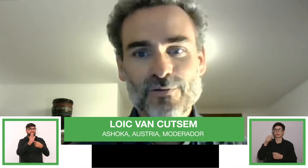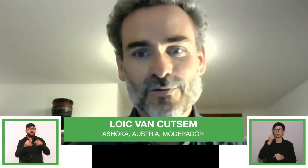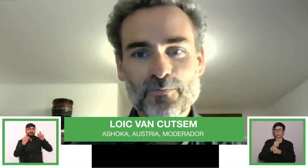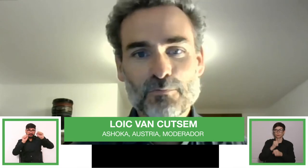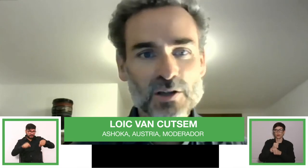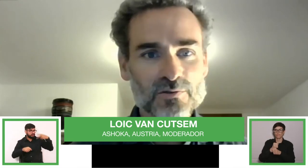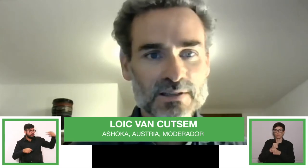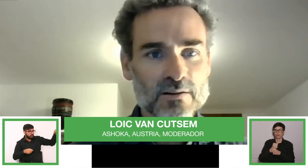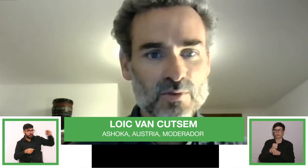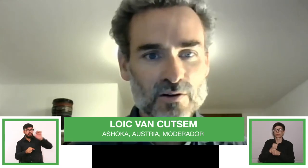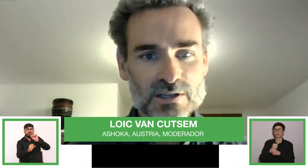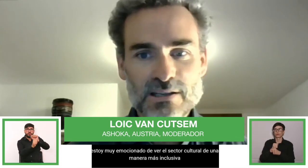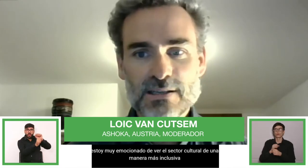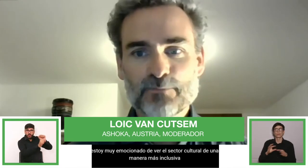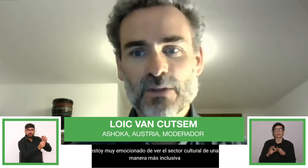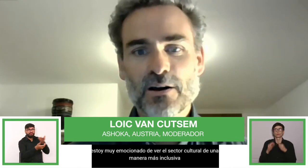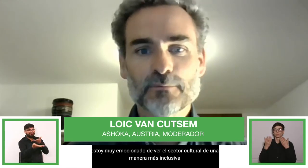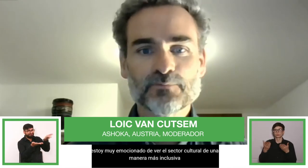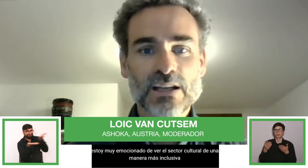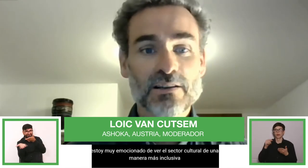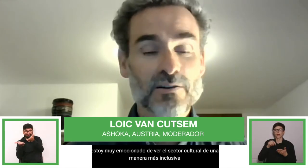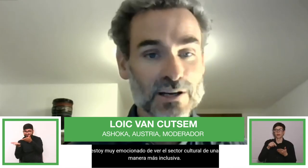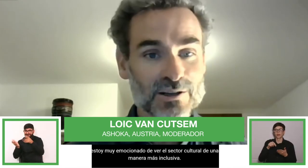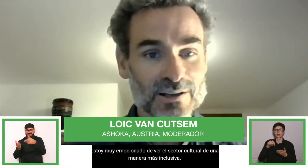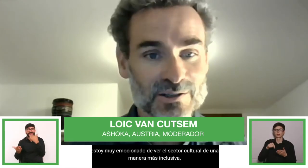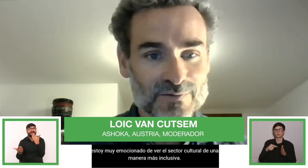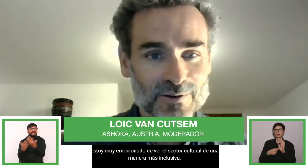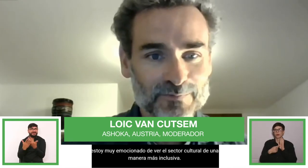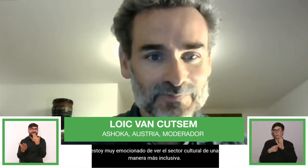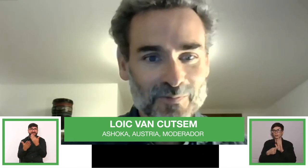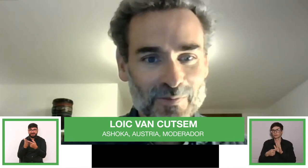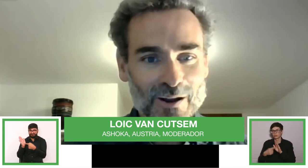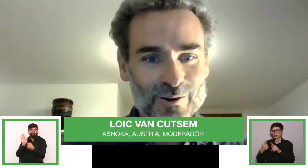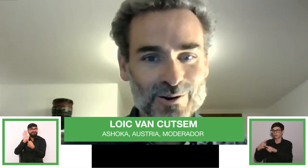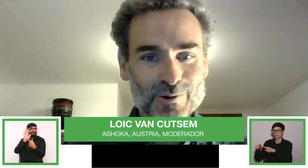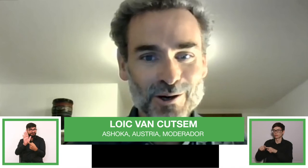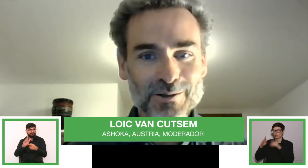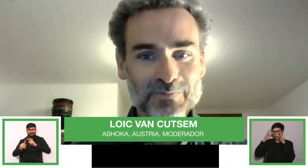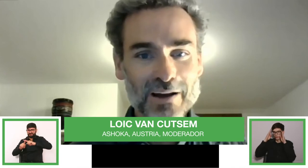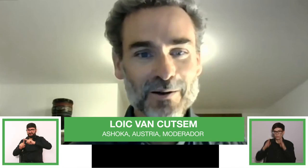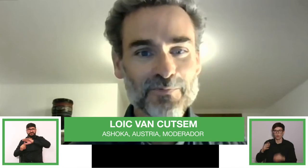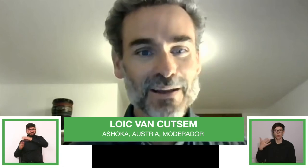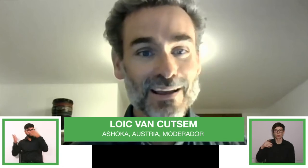gracias. Creo que es un panel muy bueno de módulos y enfoques